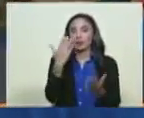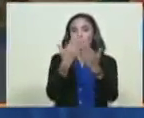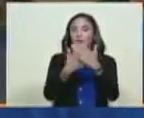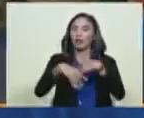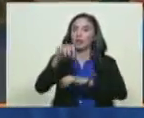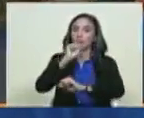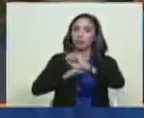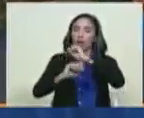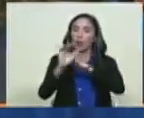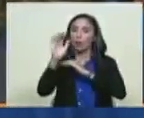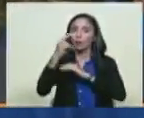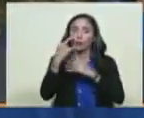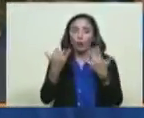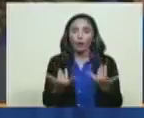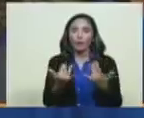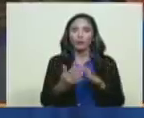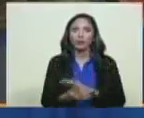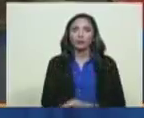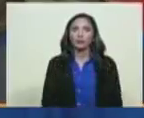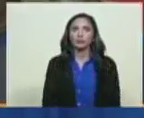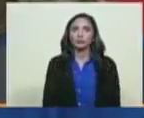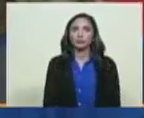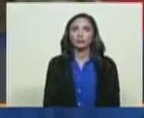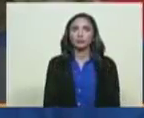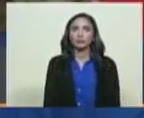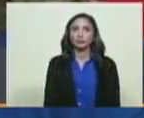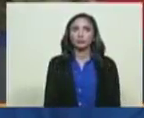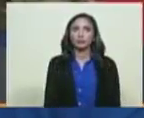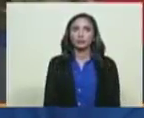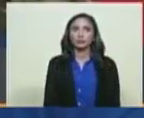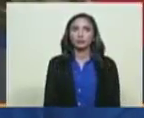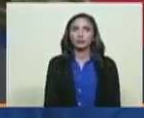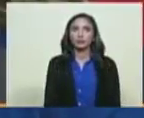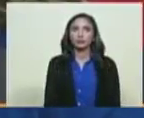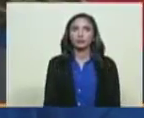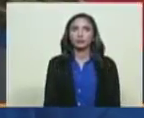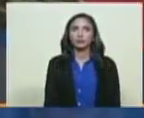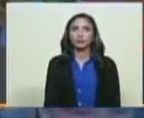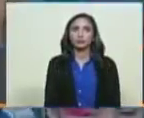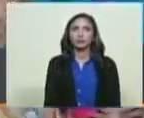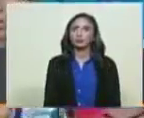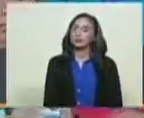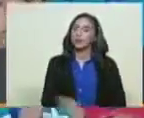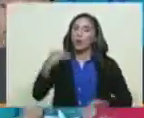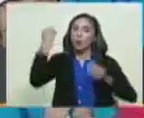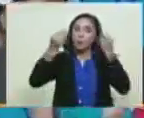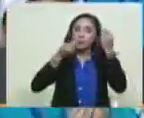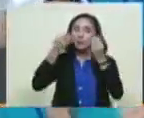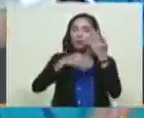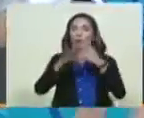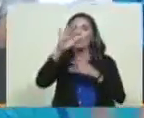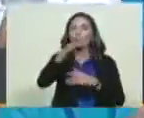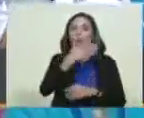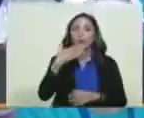desde ya y tengo un gran pensamiento un gran vuelo político hacia el futuro